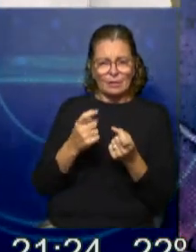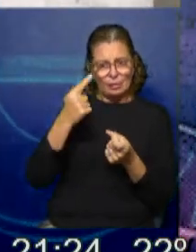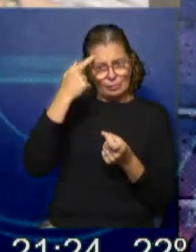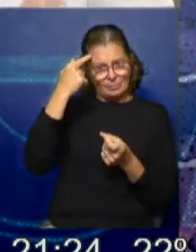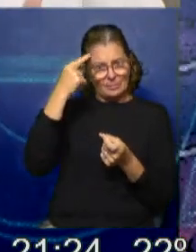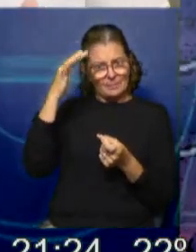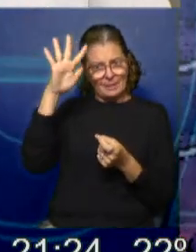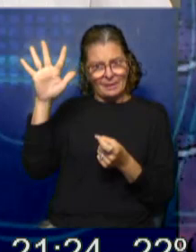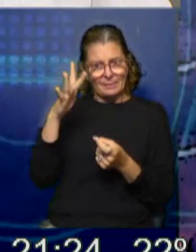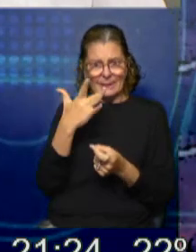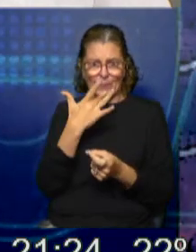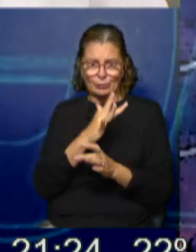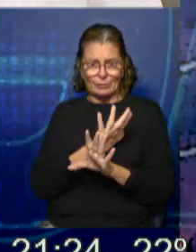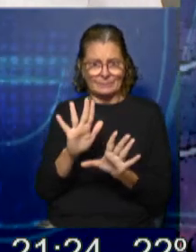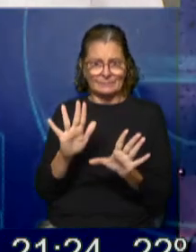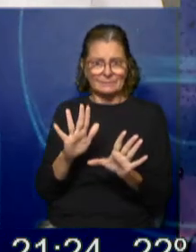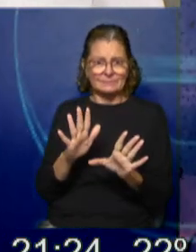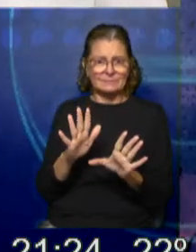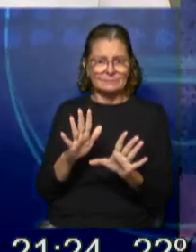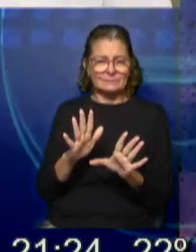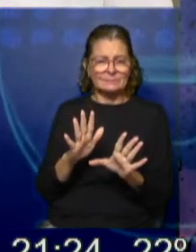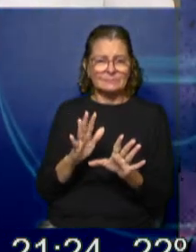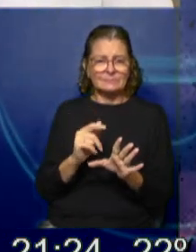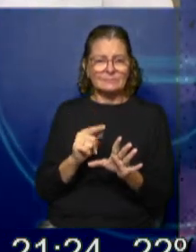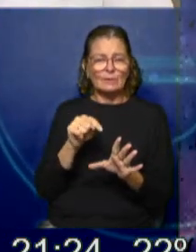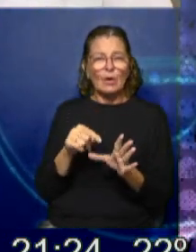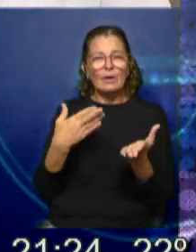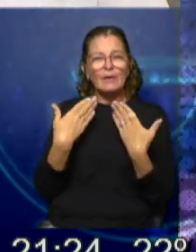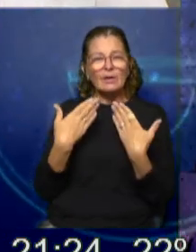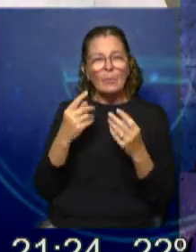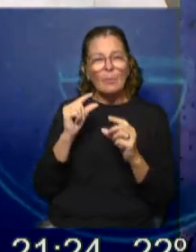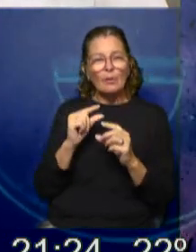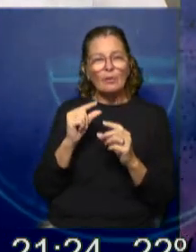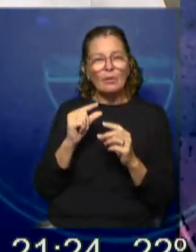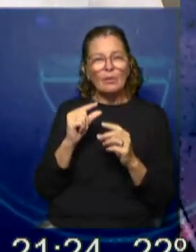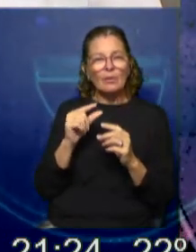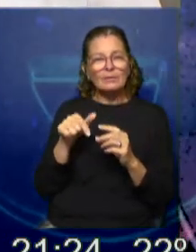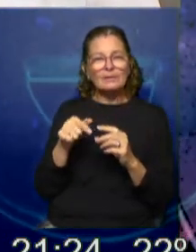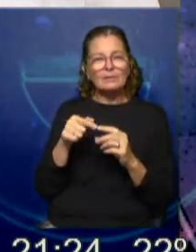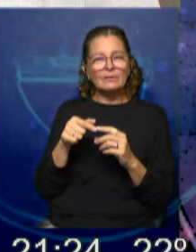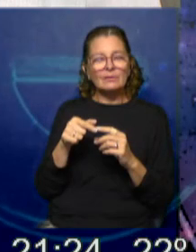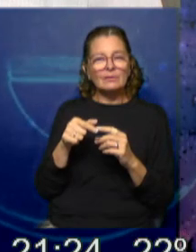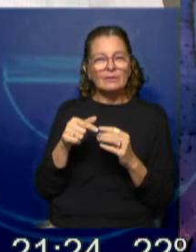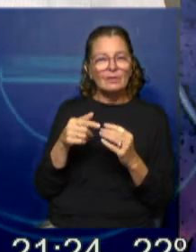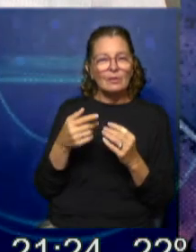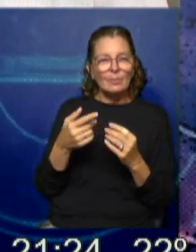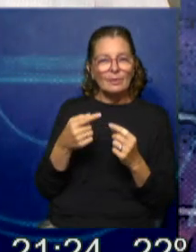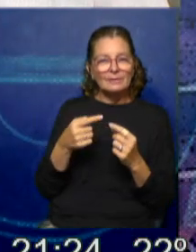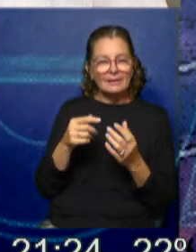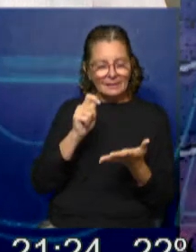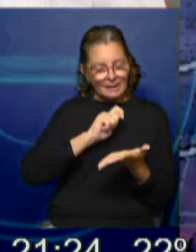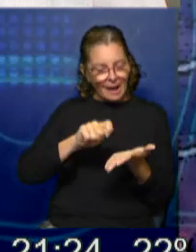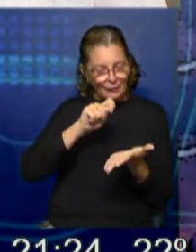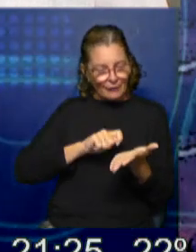imaginaba, pero que me parecían divinos. Claro, igual. Y Nati, hoy hablábamos un poco fuera de cámara de eso, ¿no? De pasar como la